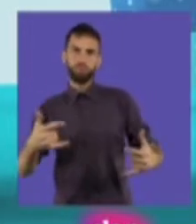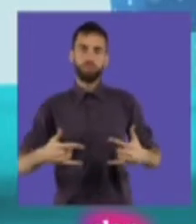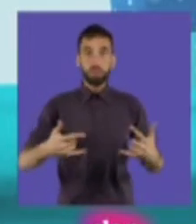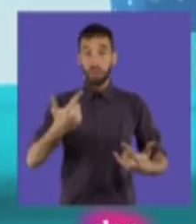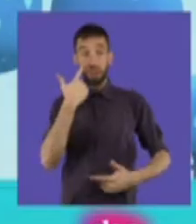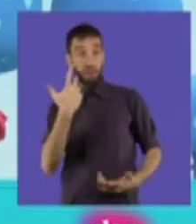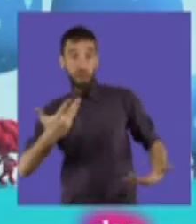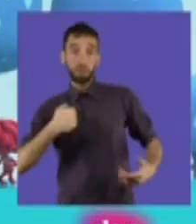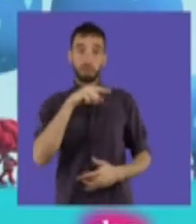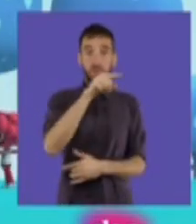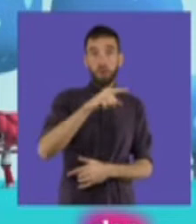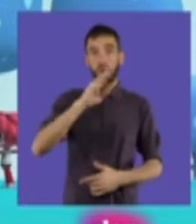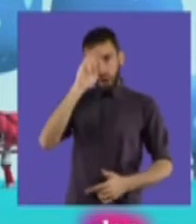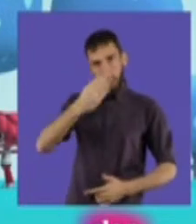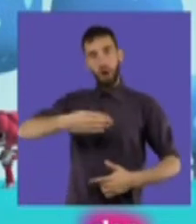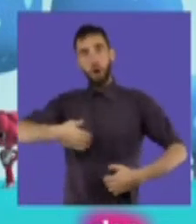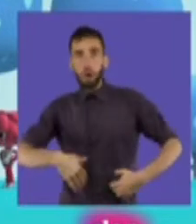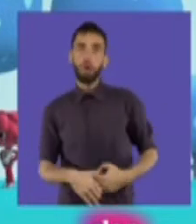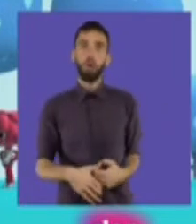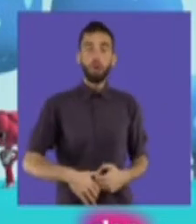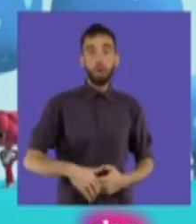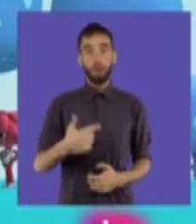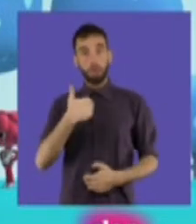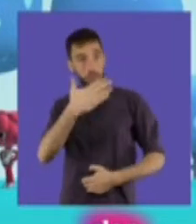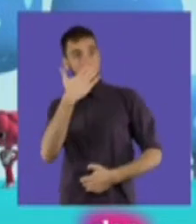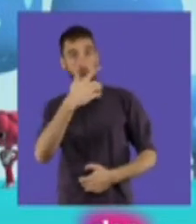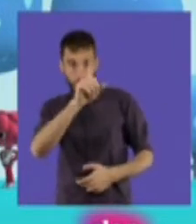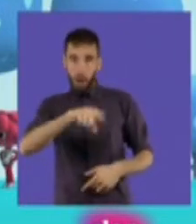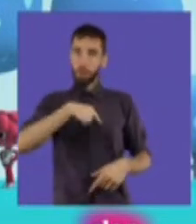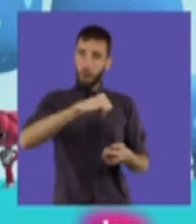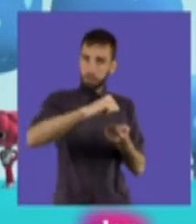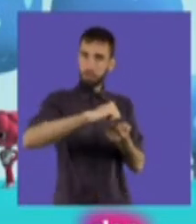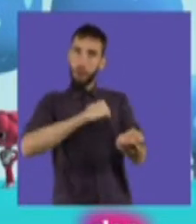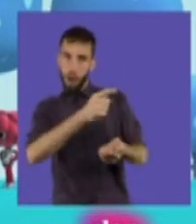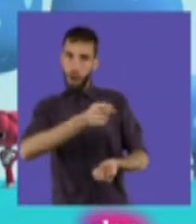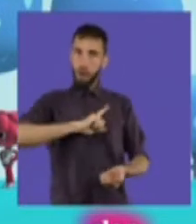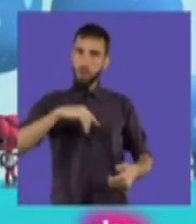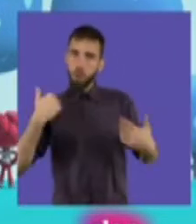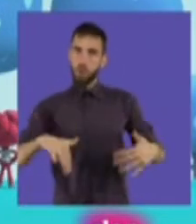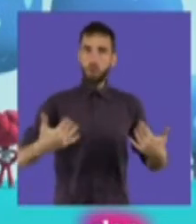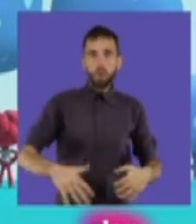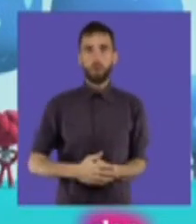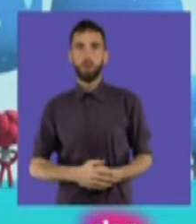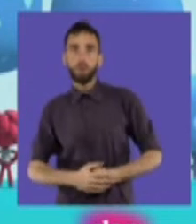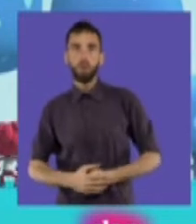¡Oh, ya ves! ¡Qué traicionera es! ¡Ja! ¡A mí también me la jugó! ¡Jope!